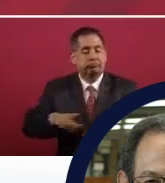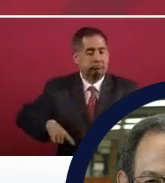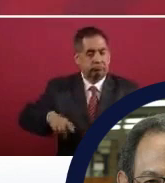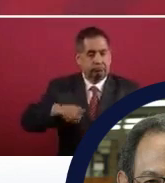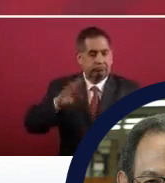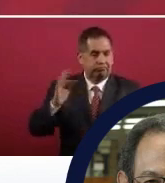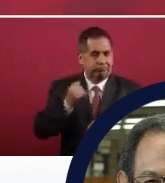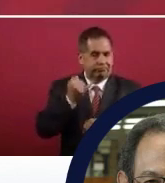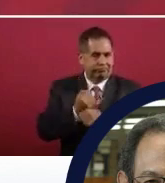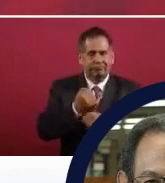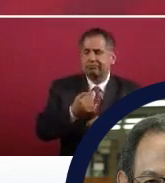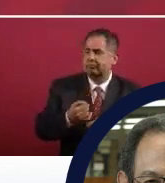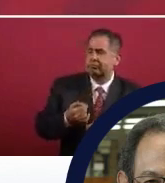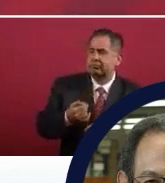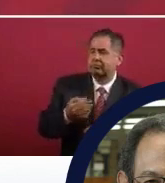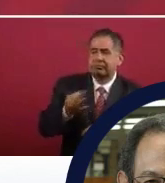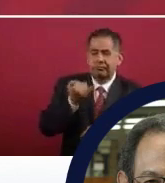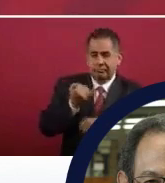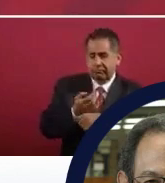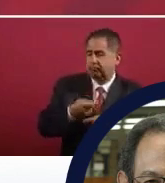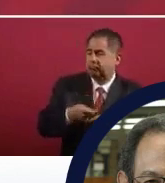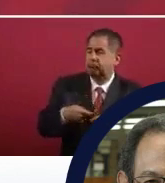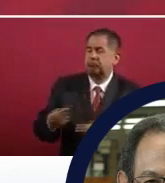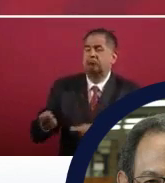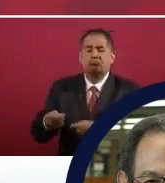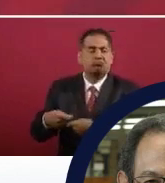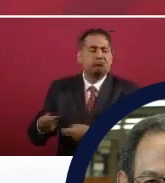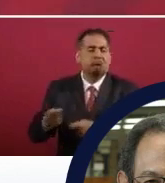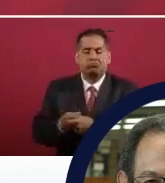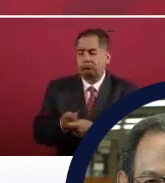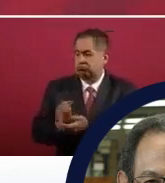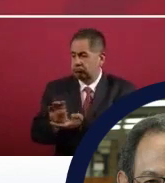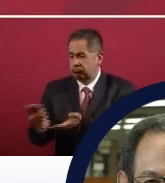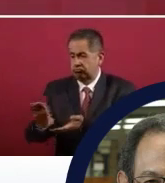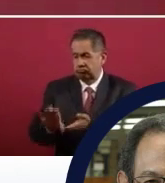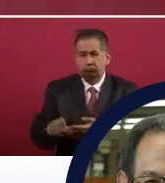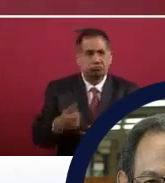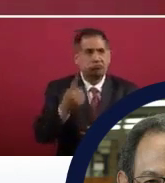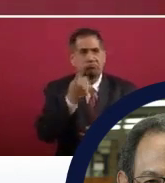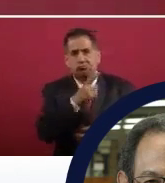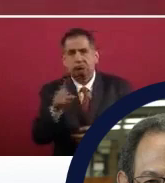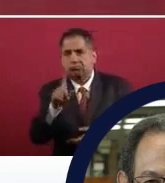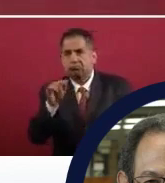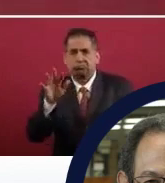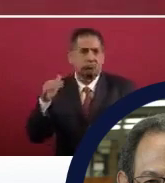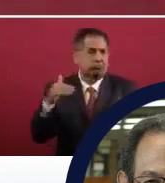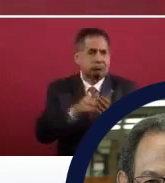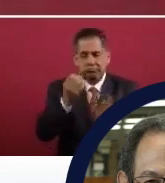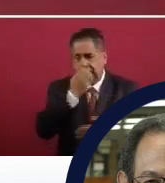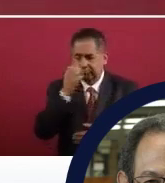familia Levarón. Vamos, aquí hay víctimas de primera, segunda, tercera.